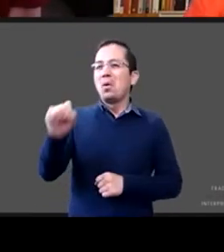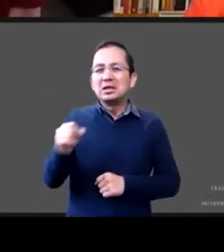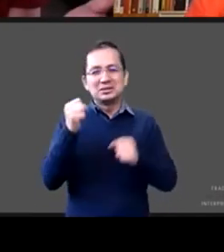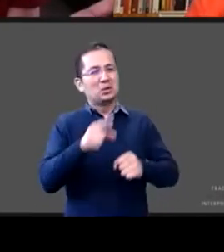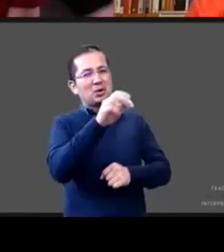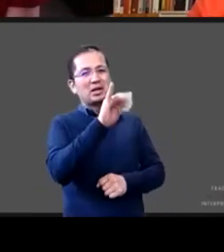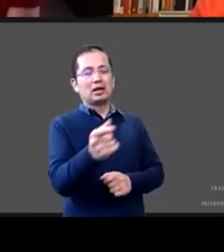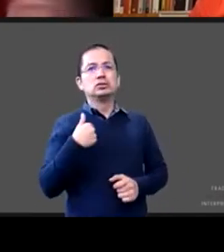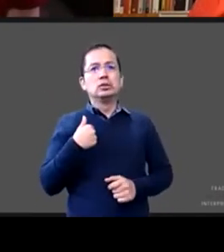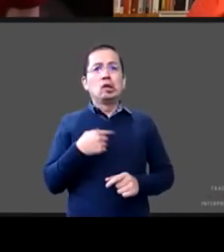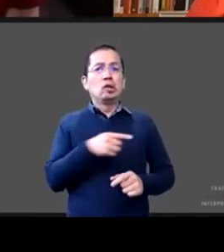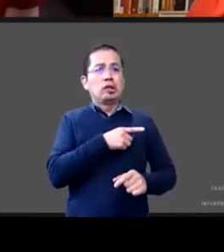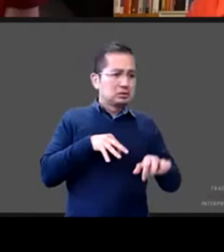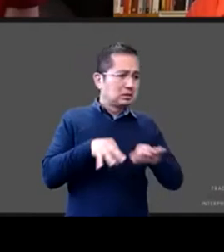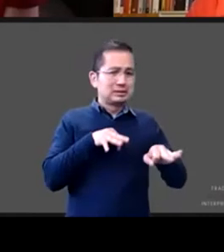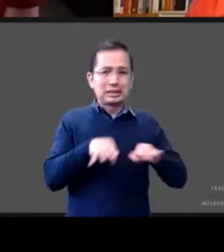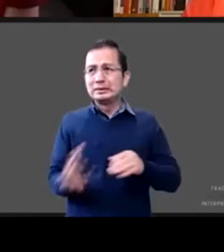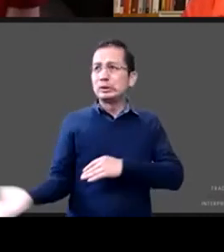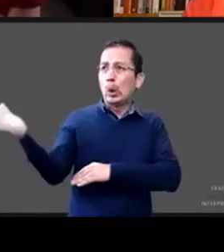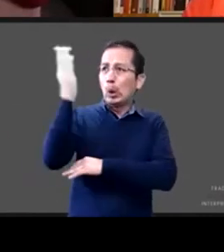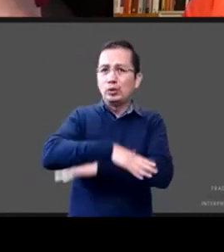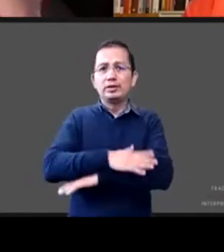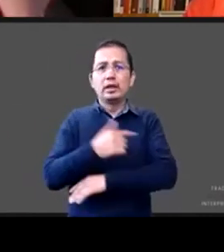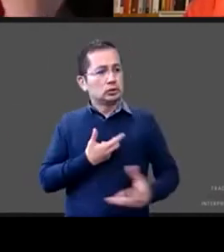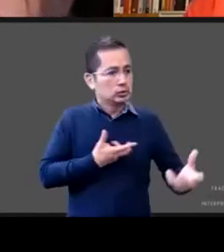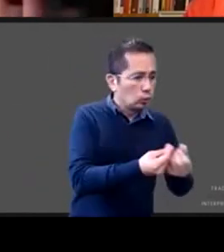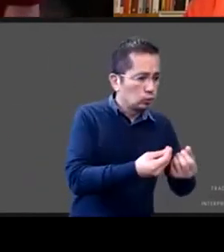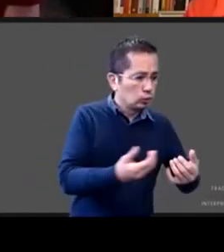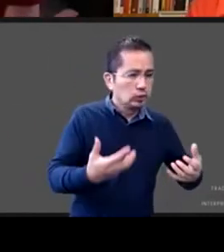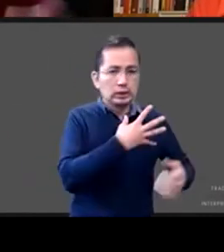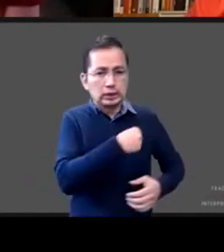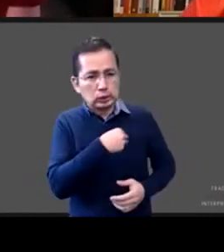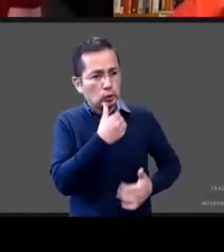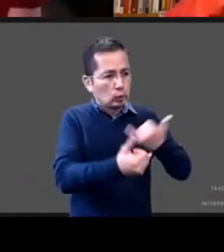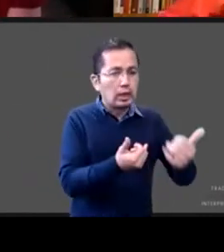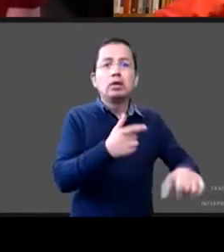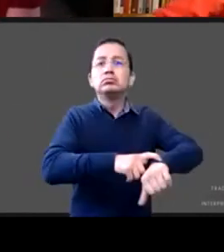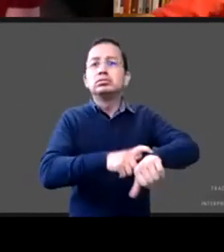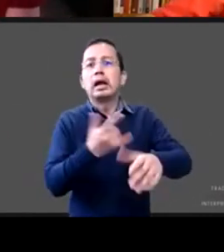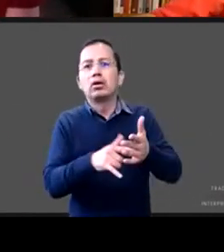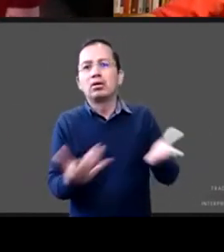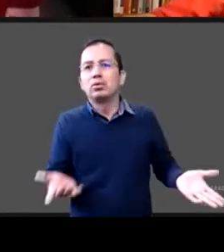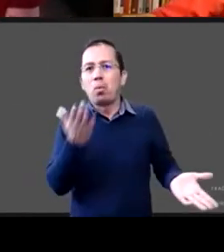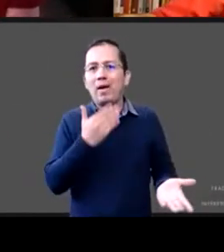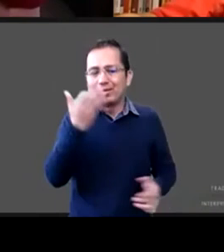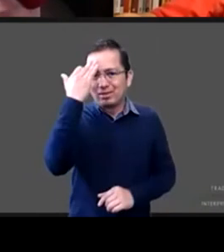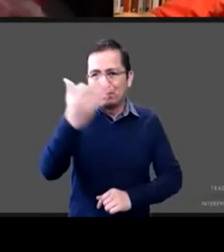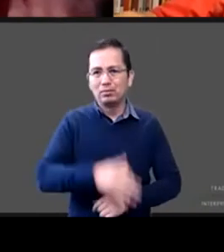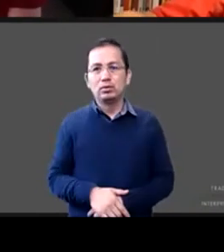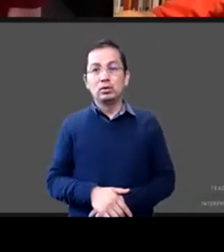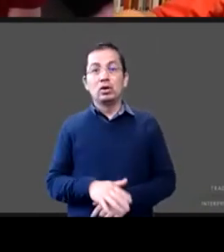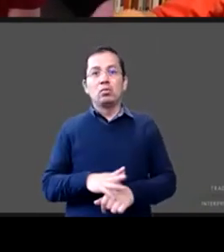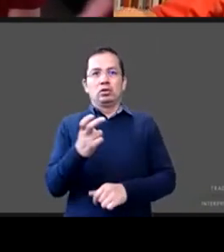qué hora vas a jugar y pasar tiempo con tus hijas y con tus hijos? Entonces, tendremos que construir un mundo donde la idea de la productividad no